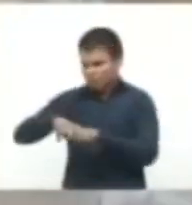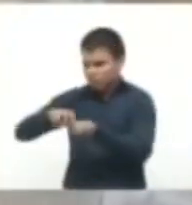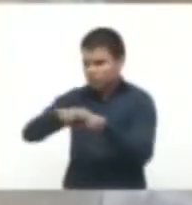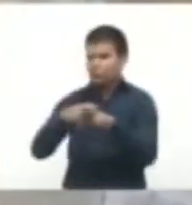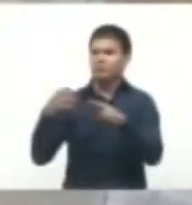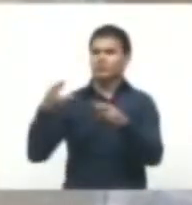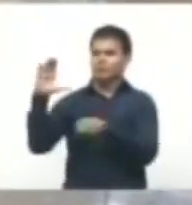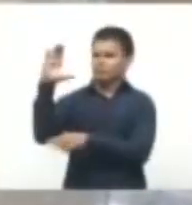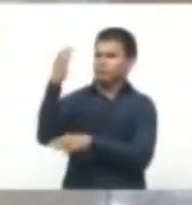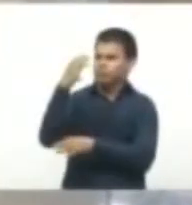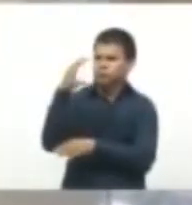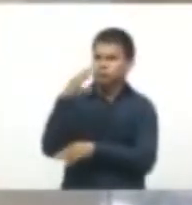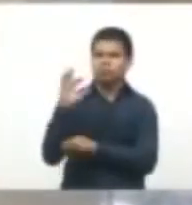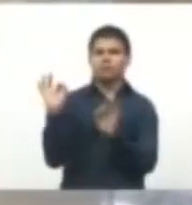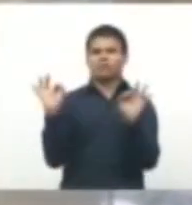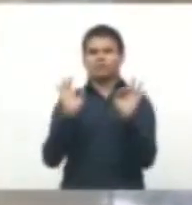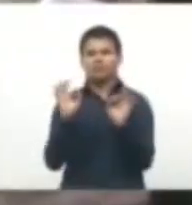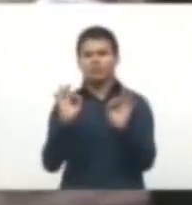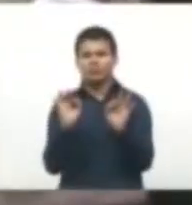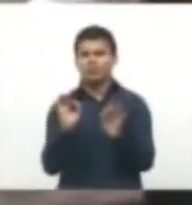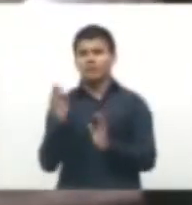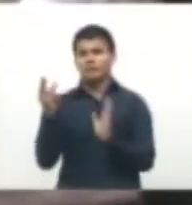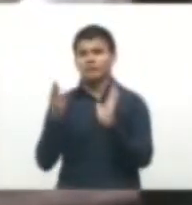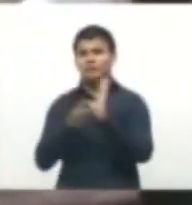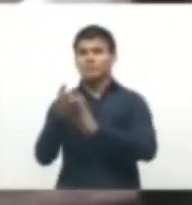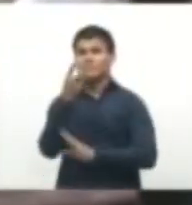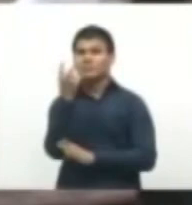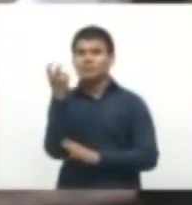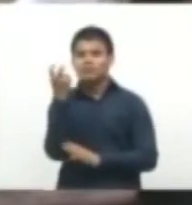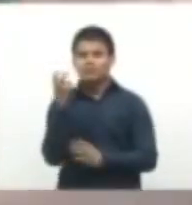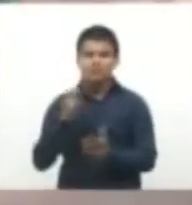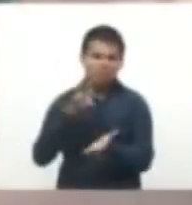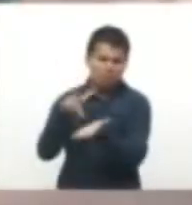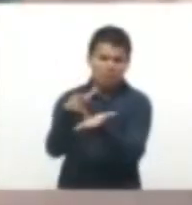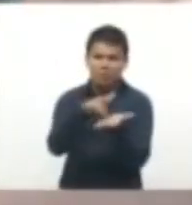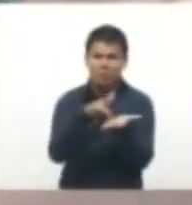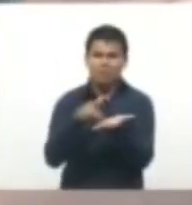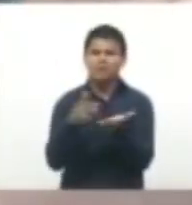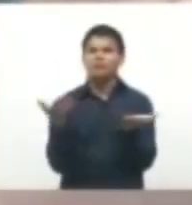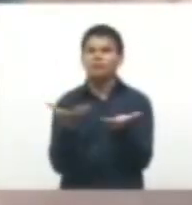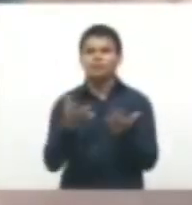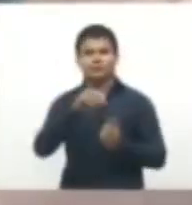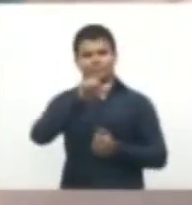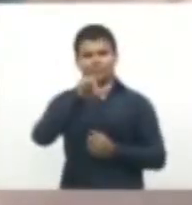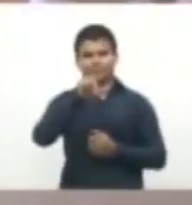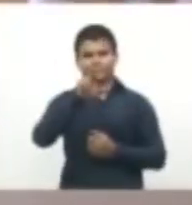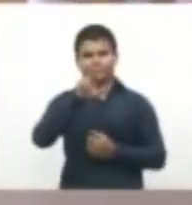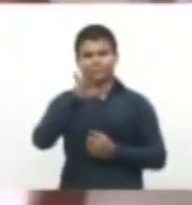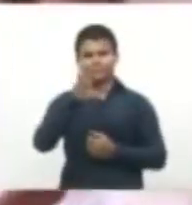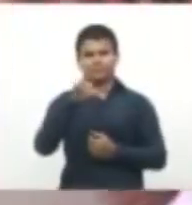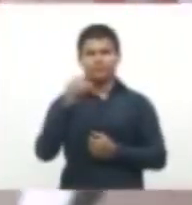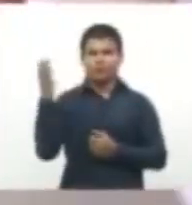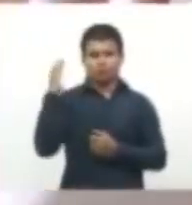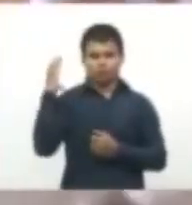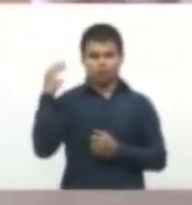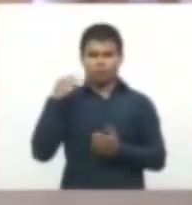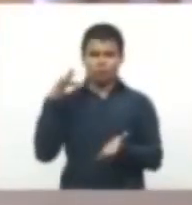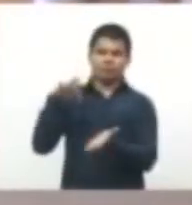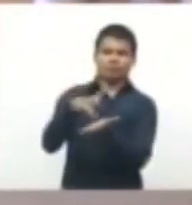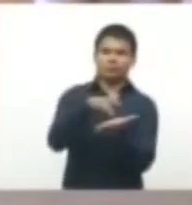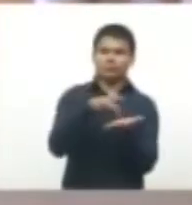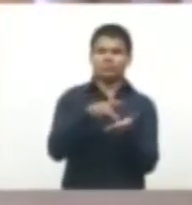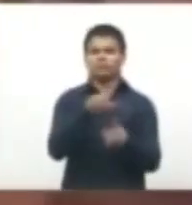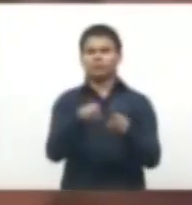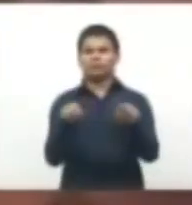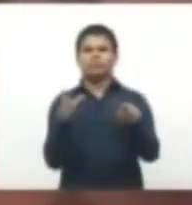sin agua, los 3.200 estudiantes asisten a las clases en la institución educativa Álvaro Ulcué Chucué en Tuchín, donde las aulas albergan hasta